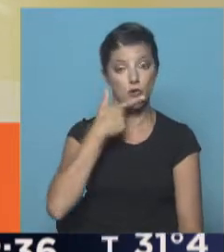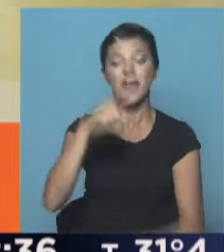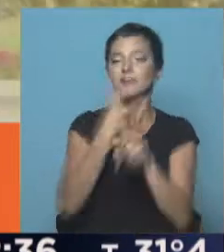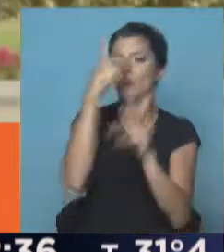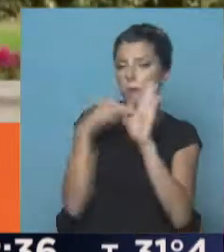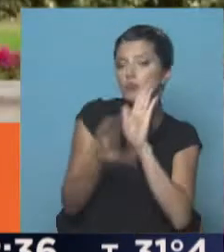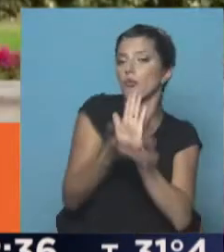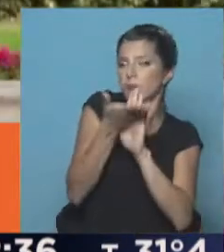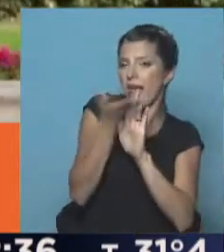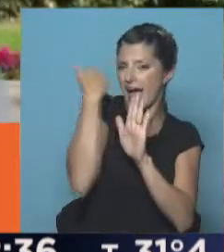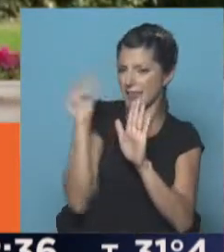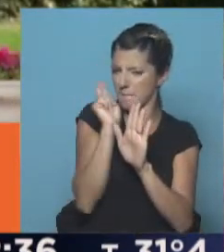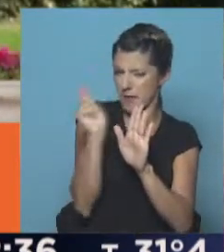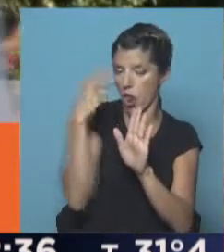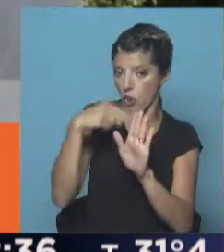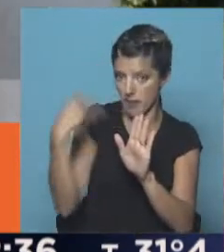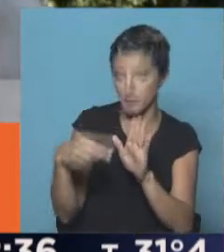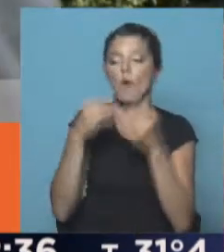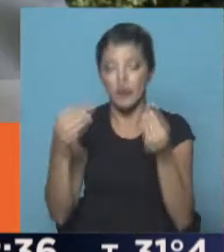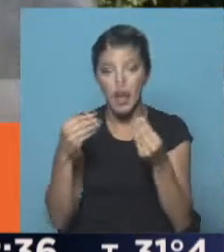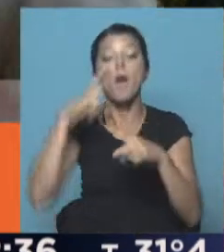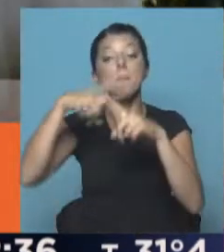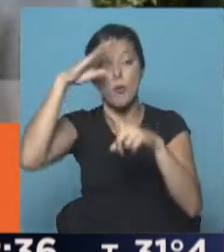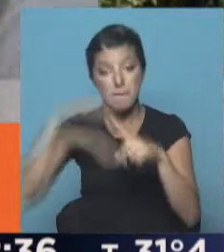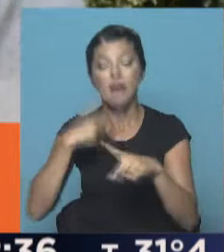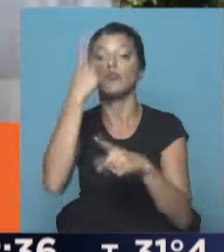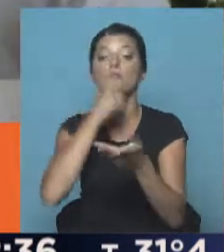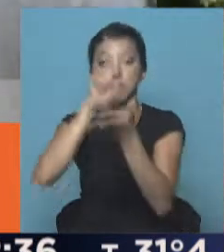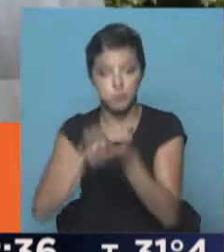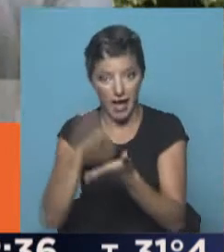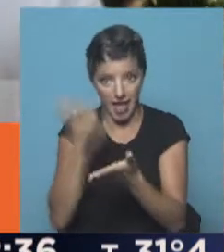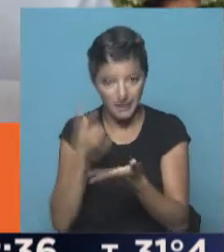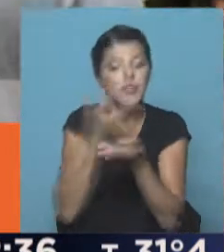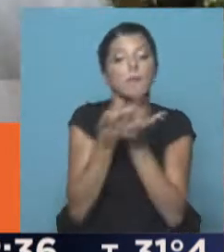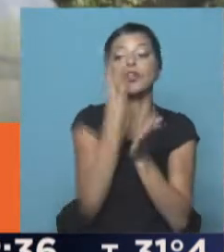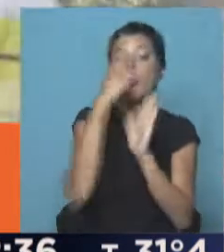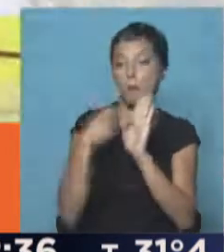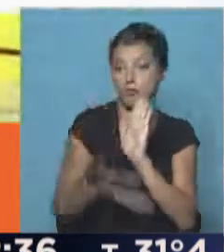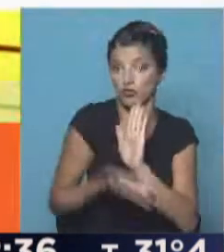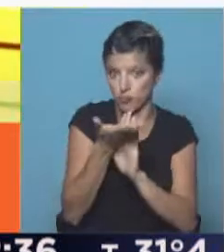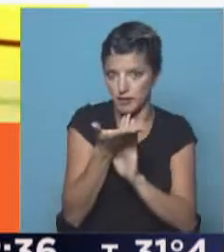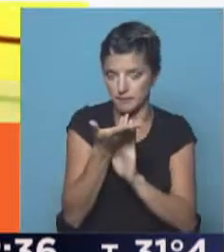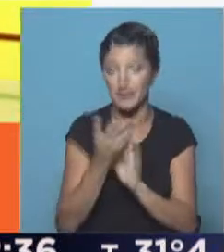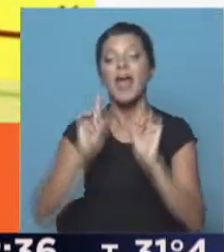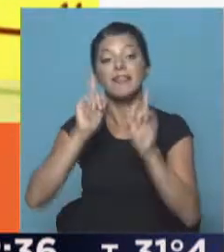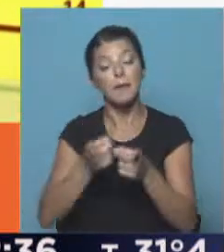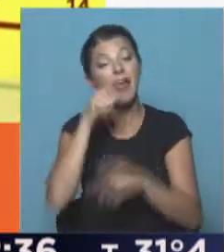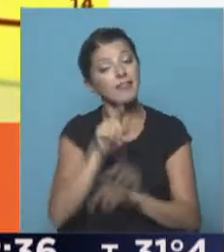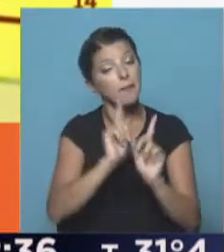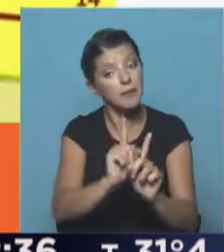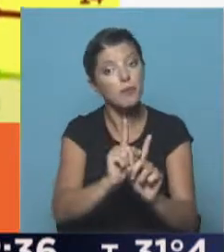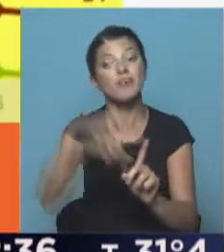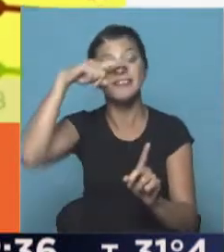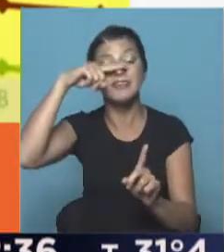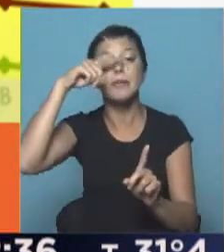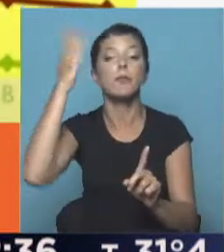ya que los sondeos se realizan mensualmente el también expresidente quedó con un 7% ligeramente